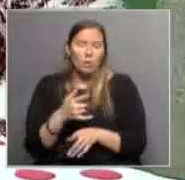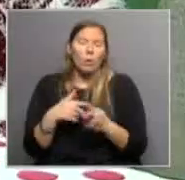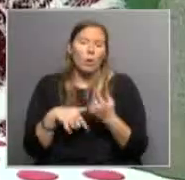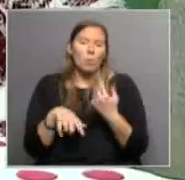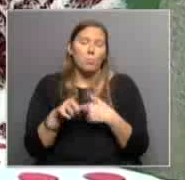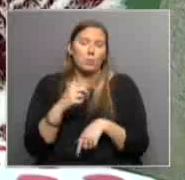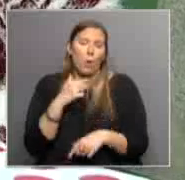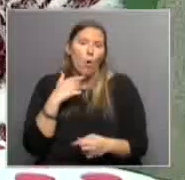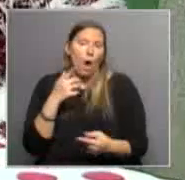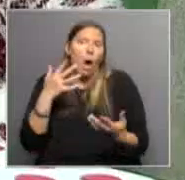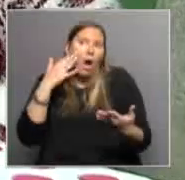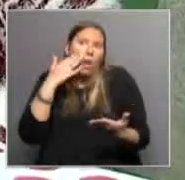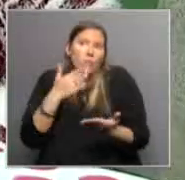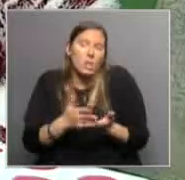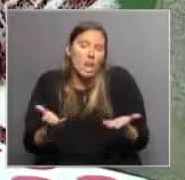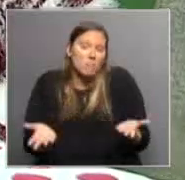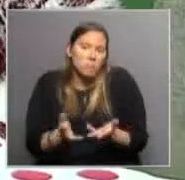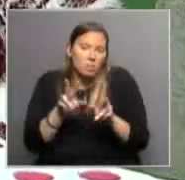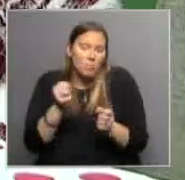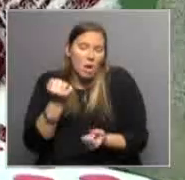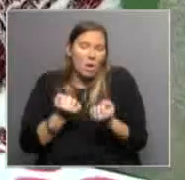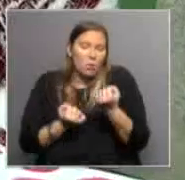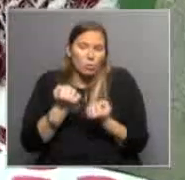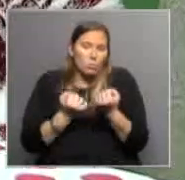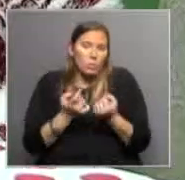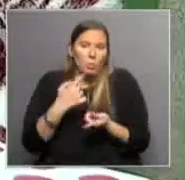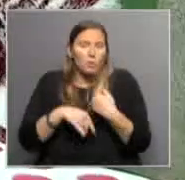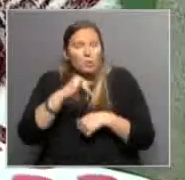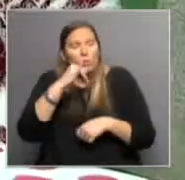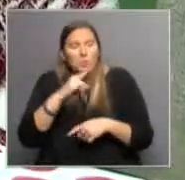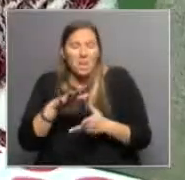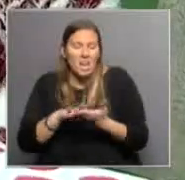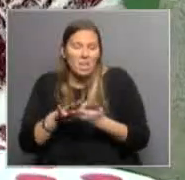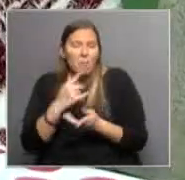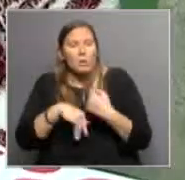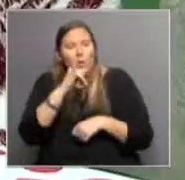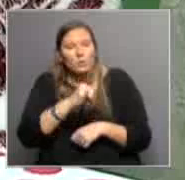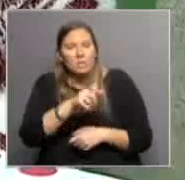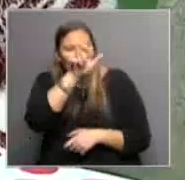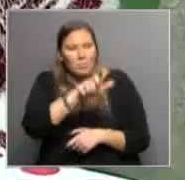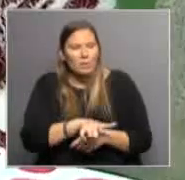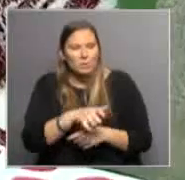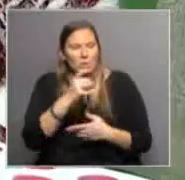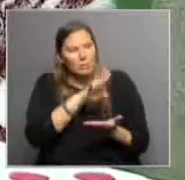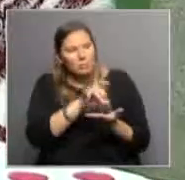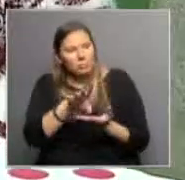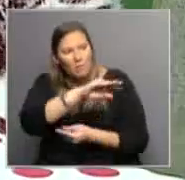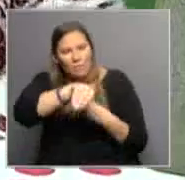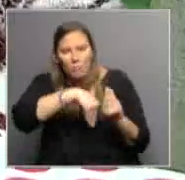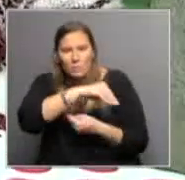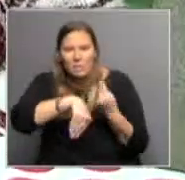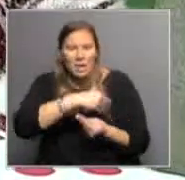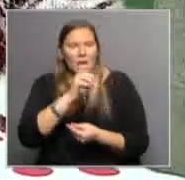tuvieron ningún resultado desde el punto de vista económico y sí tuvieron un fuerte impacto en la vida de todas esas personas, esas familias, cientos de